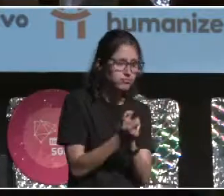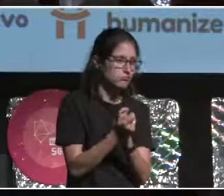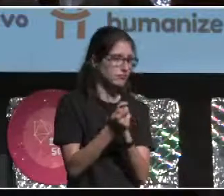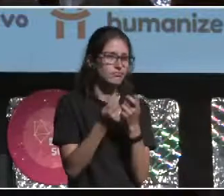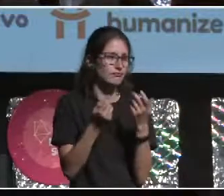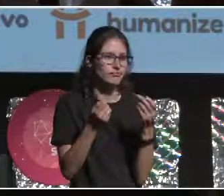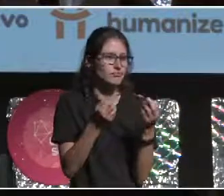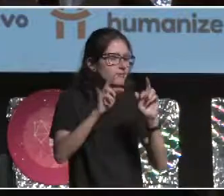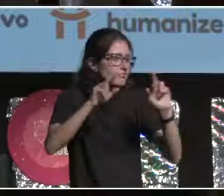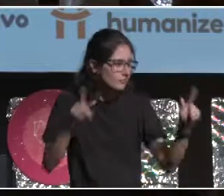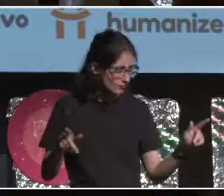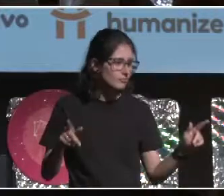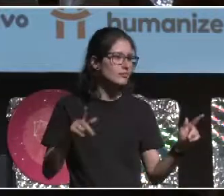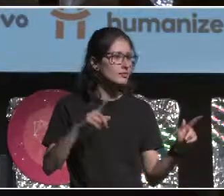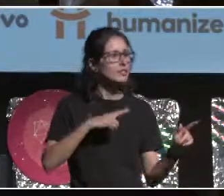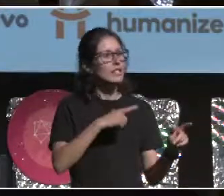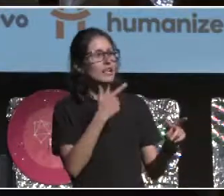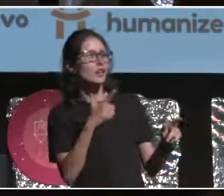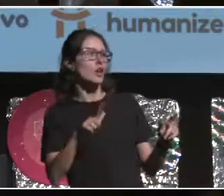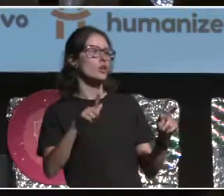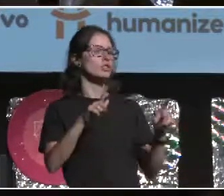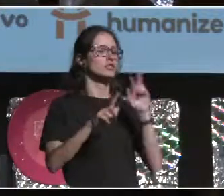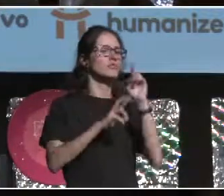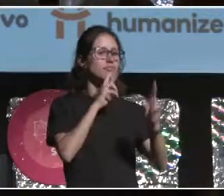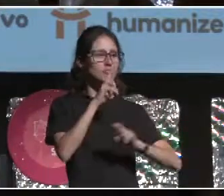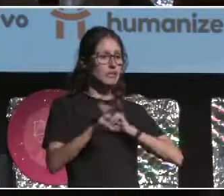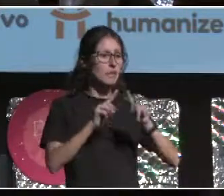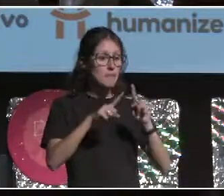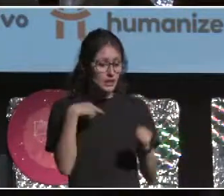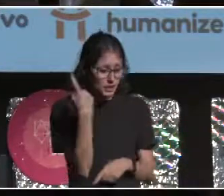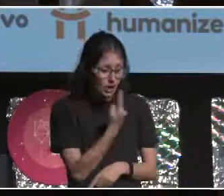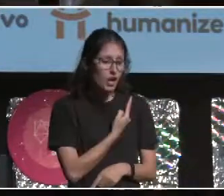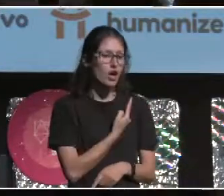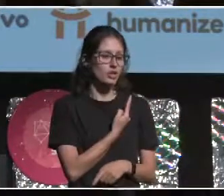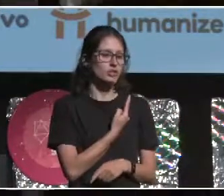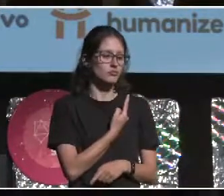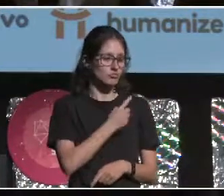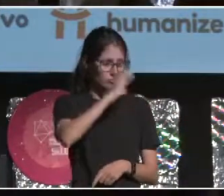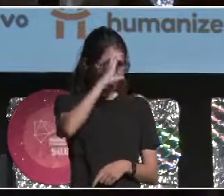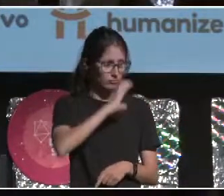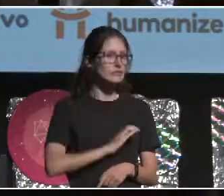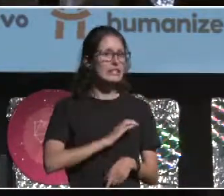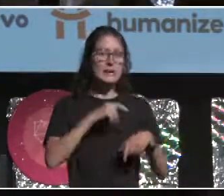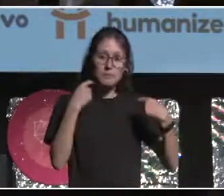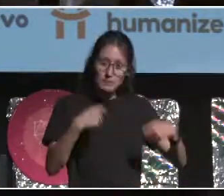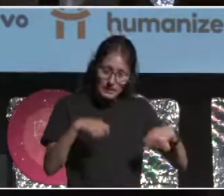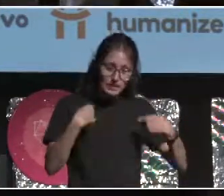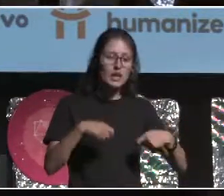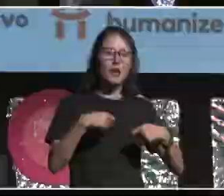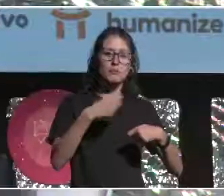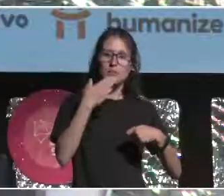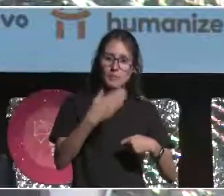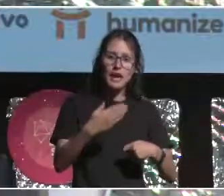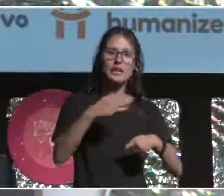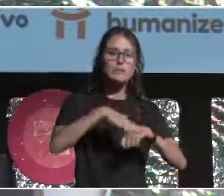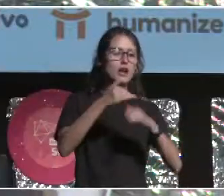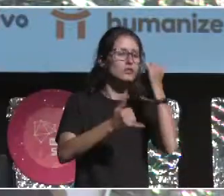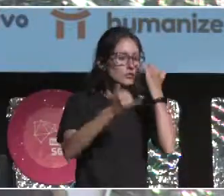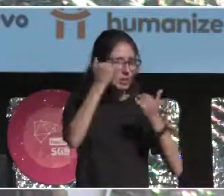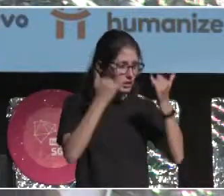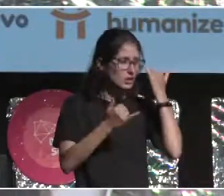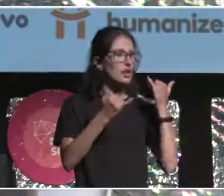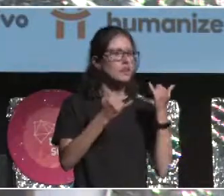gobiernos tienen la debilidad de no responder a las demandas, pero nosotros como ciudadanos demandamos y demandamos datos, pero luego